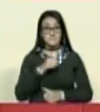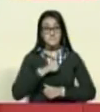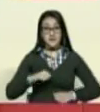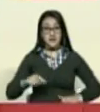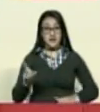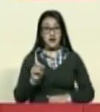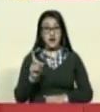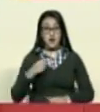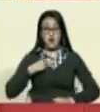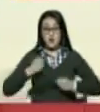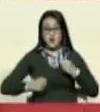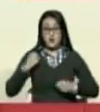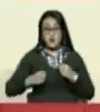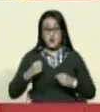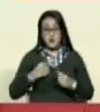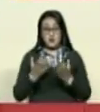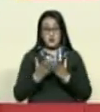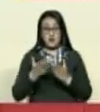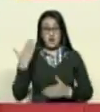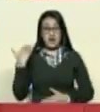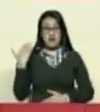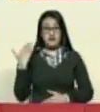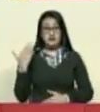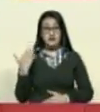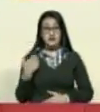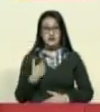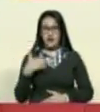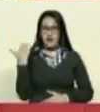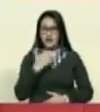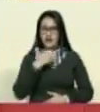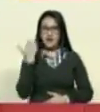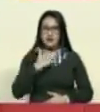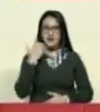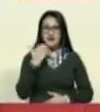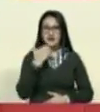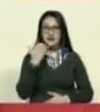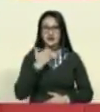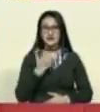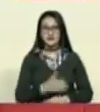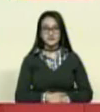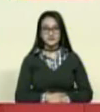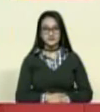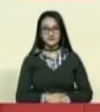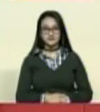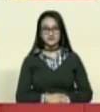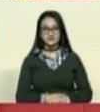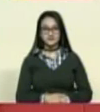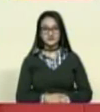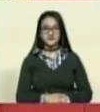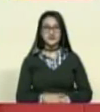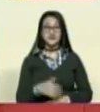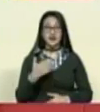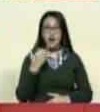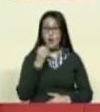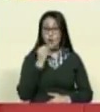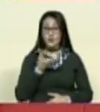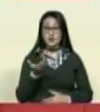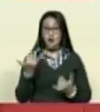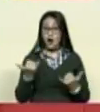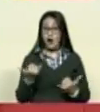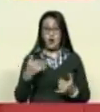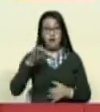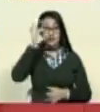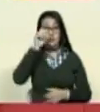Bastante que corría la recluta. Nosotros nos reímos. Mira, nosotros nos reímos, pero la juventud de ahora no sabe